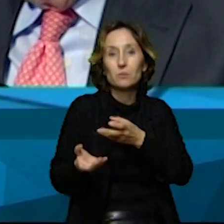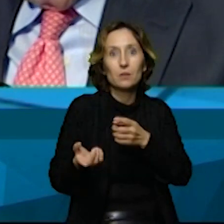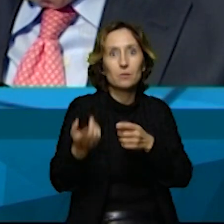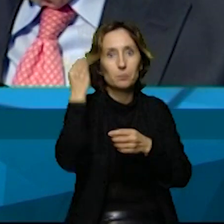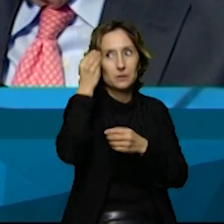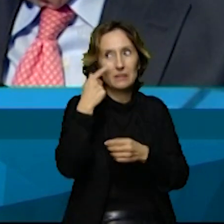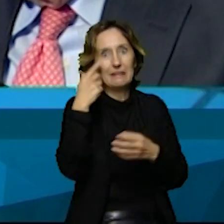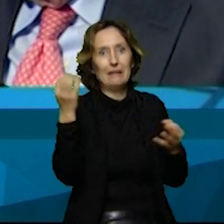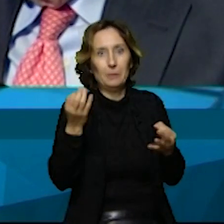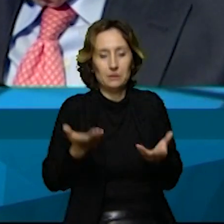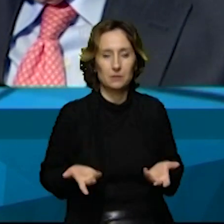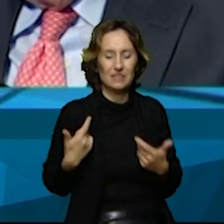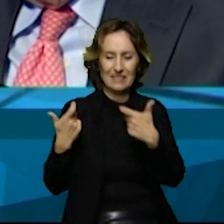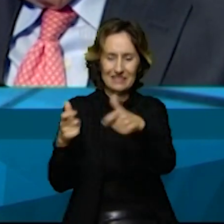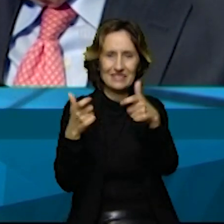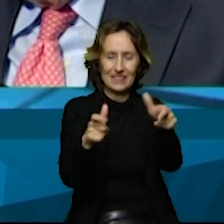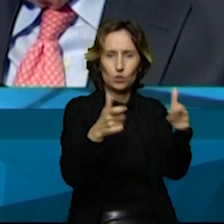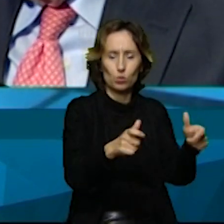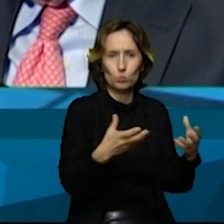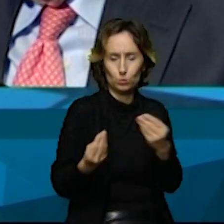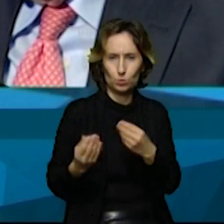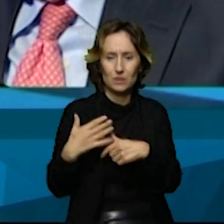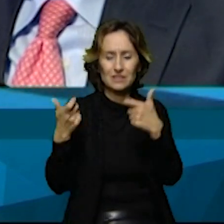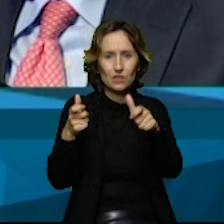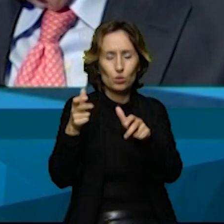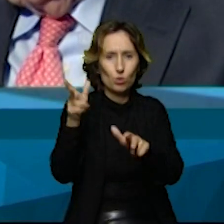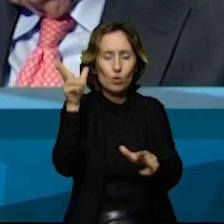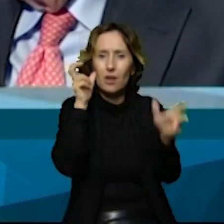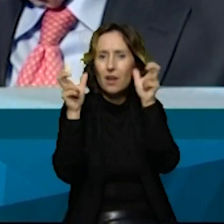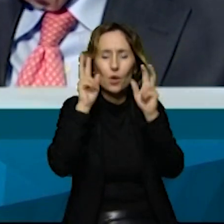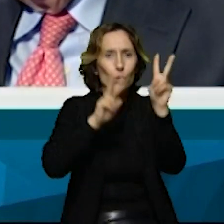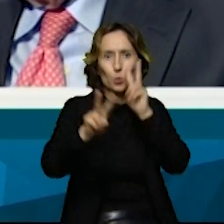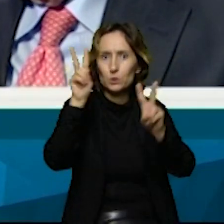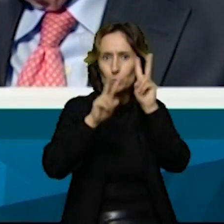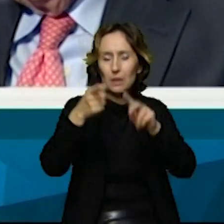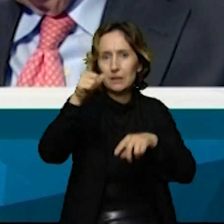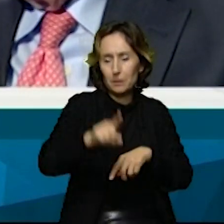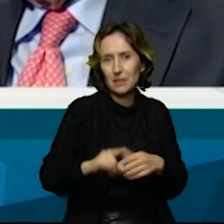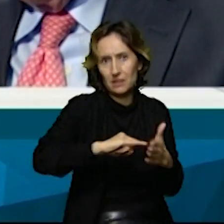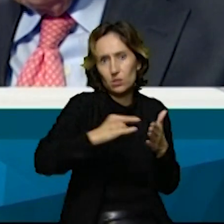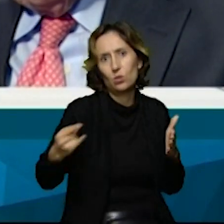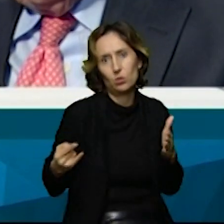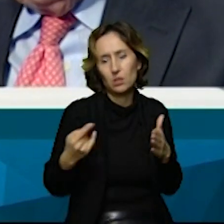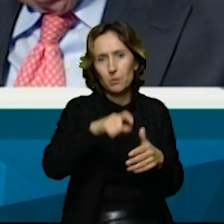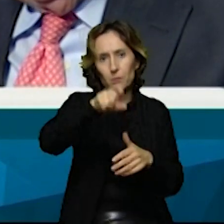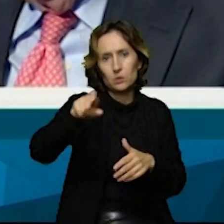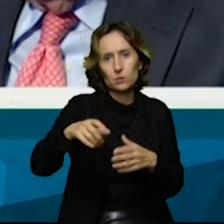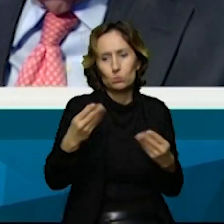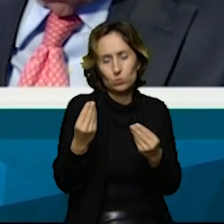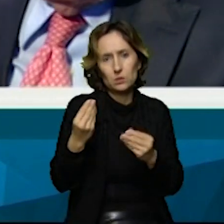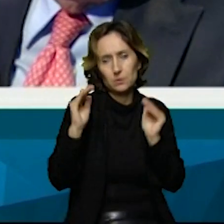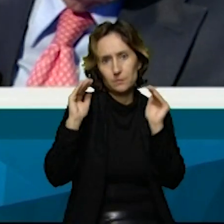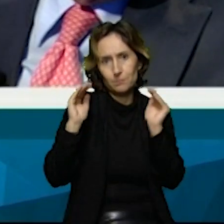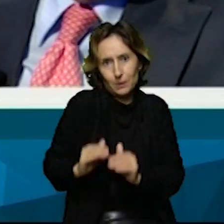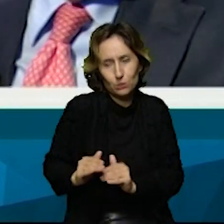pasar? ¿No? Hay muchos sectores, el propio sector audiovisual se ha llevado por delante también la tecnología en muchos puestos de trabajo.